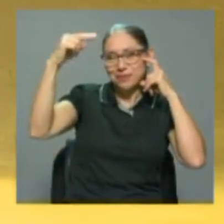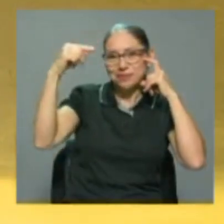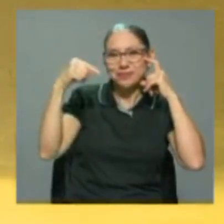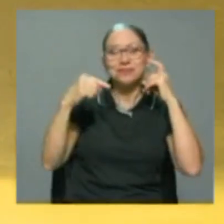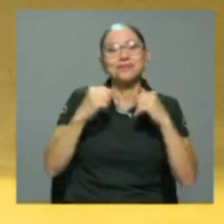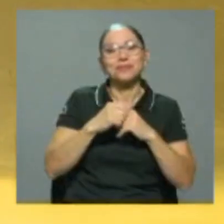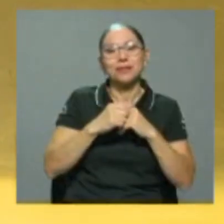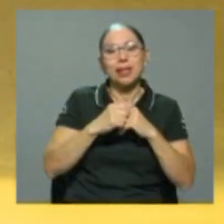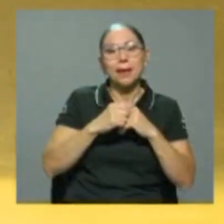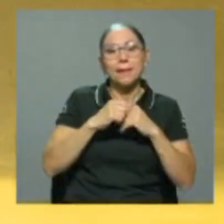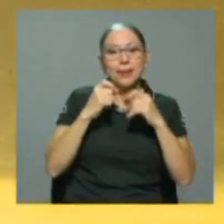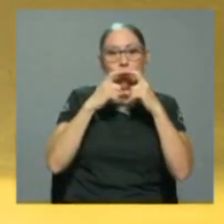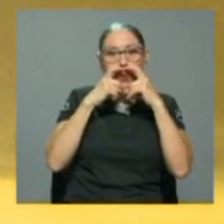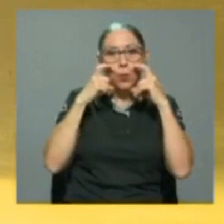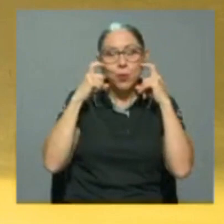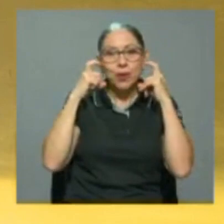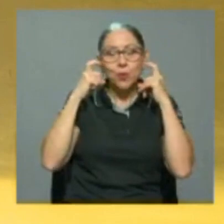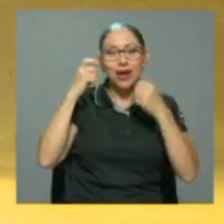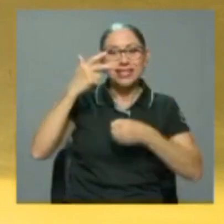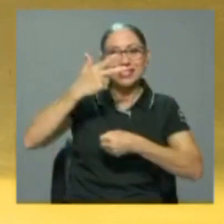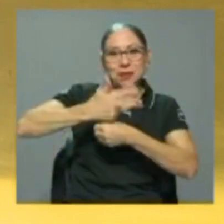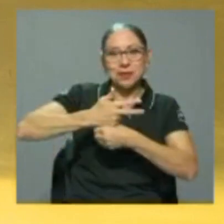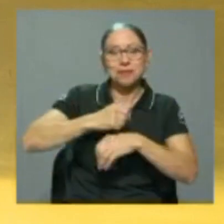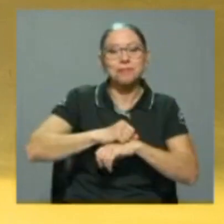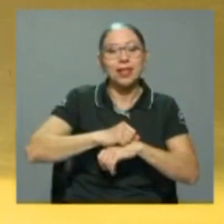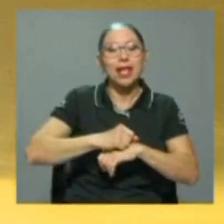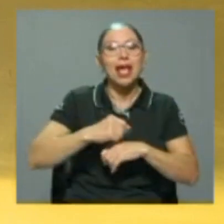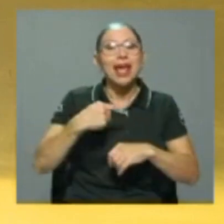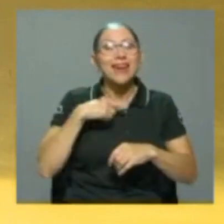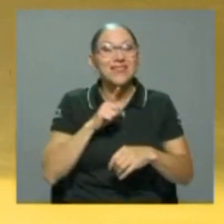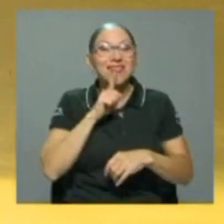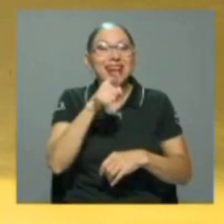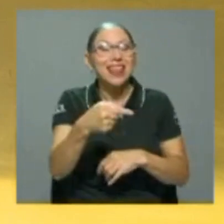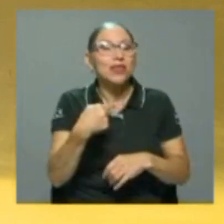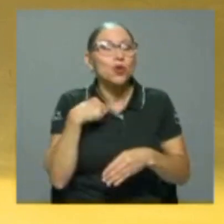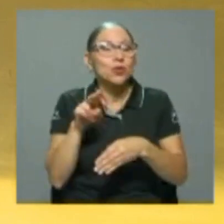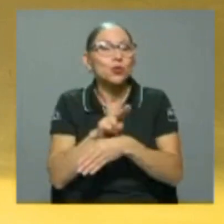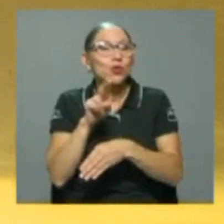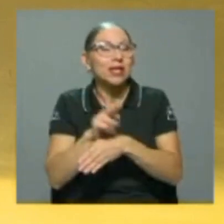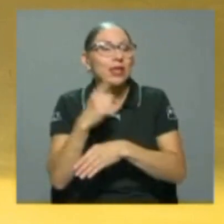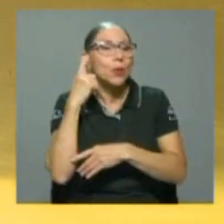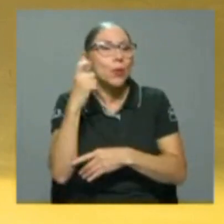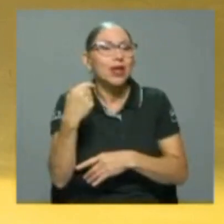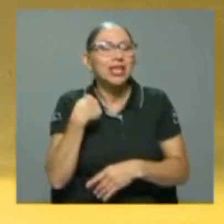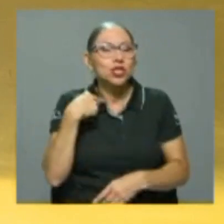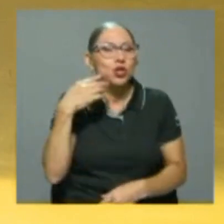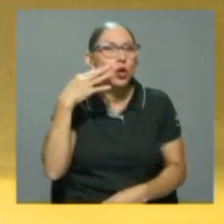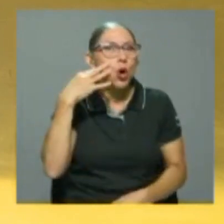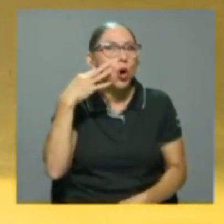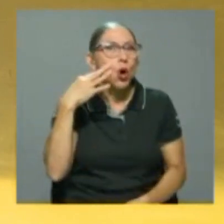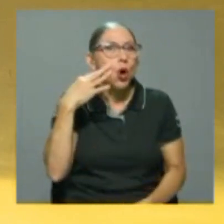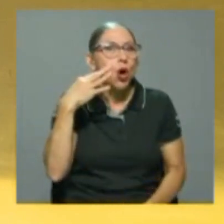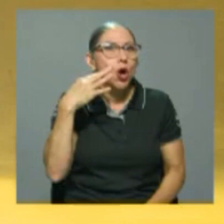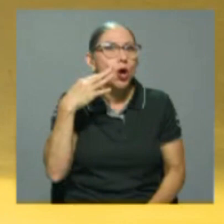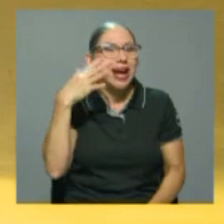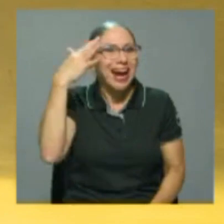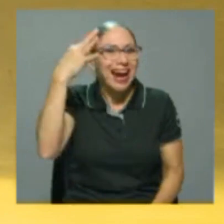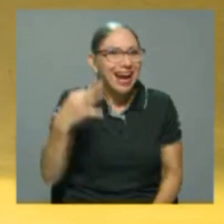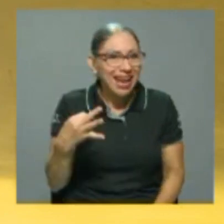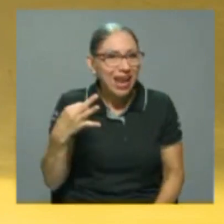En realidad lo estoy usando porque yo creo en que no es cierto que la pandemia pasó.